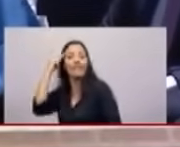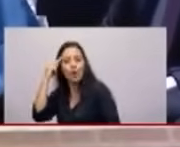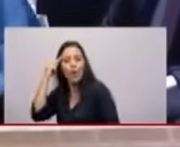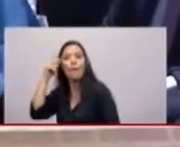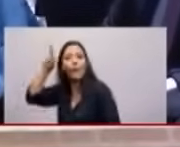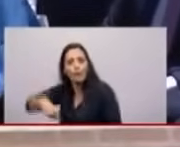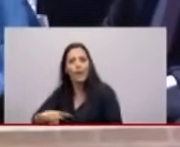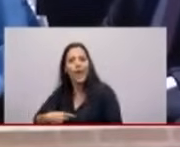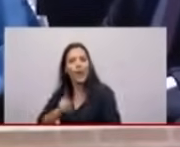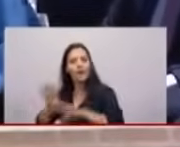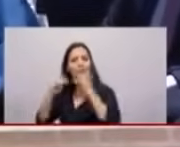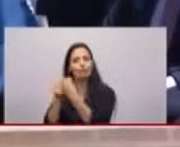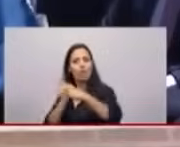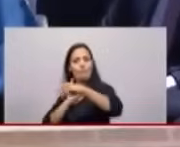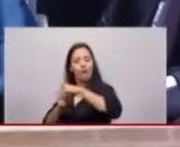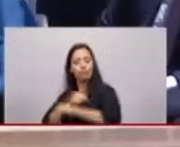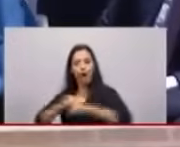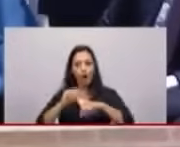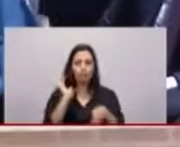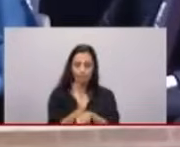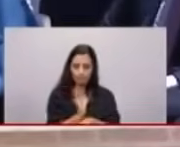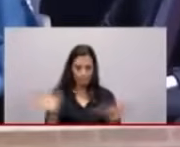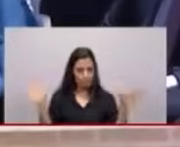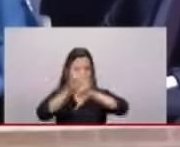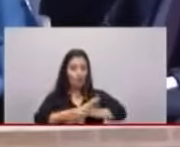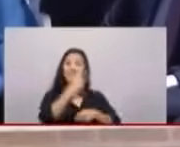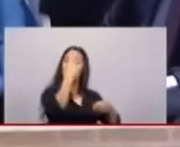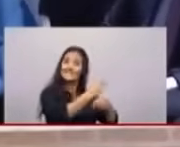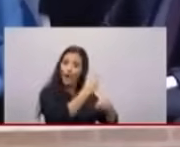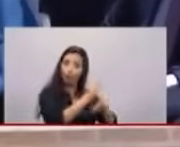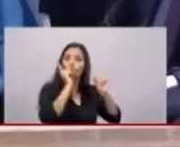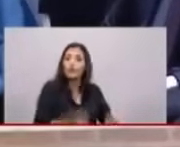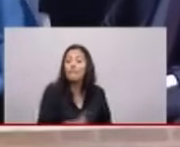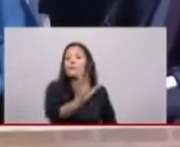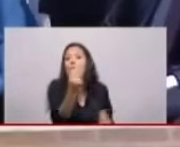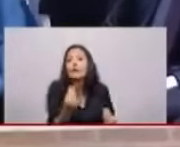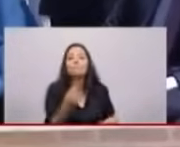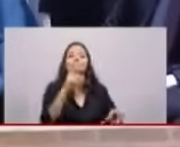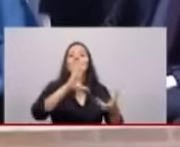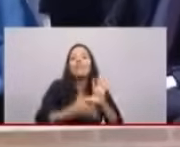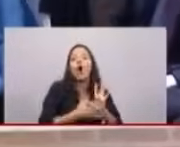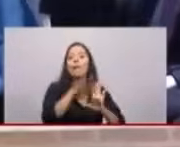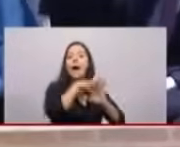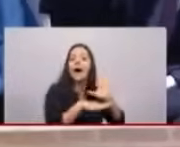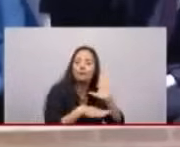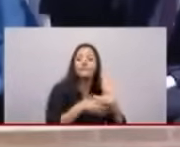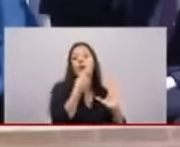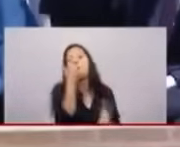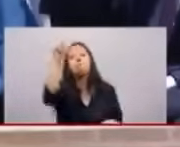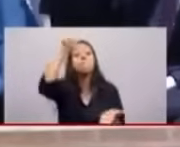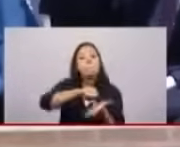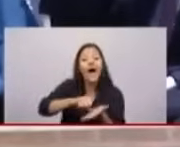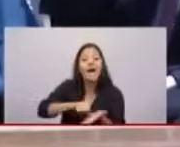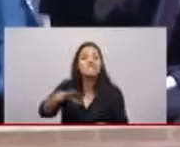entiende? Para ser claro y concreto de la realidad que tiene un jubilado. Pero además, como señalaba recién el periodista, también tiene